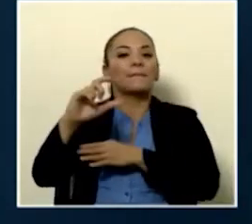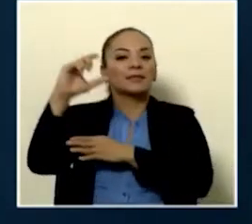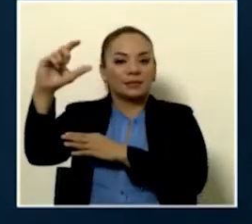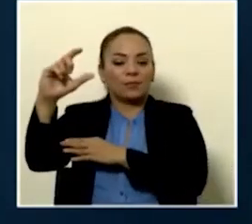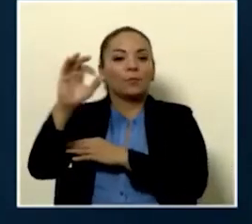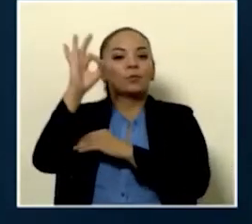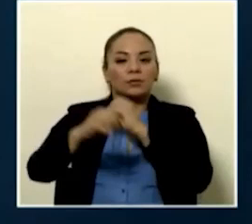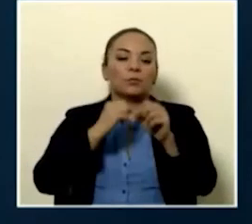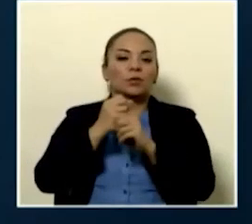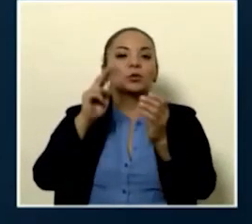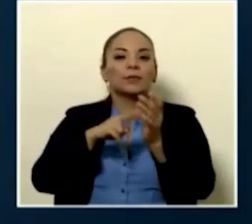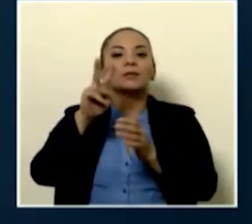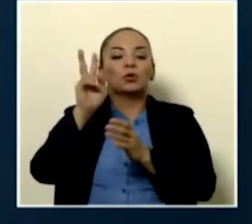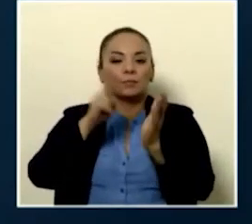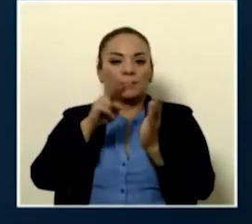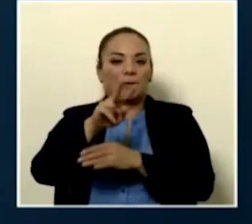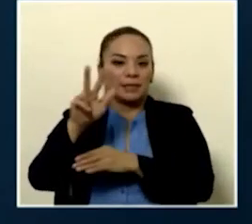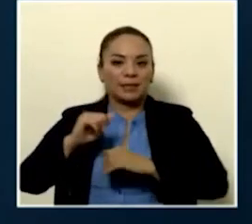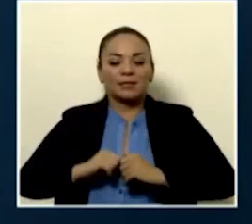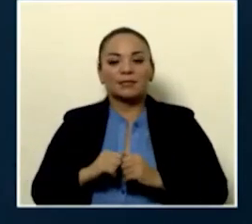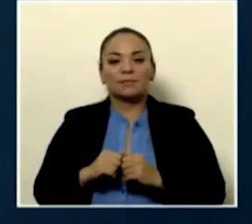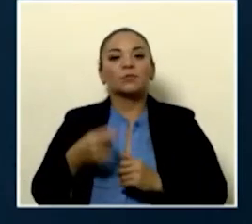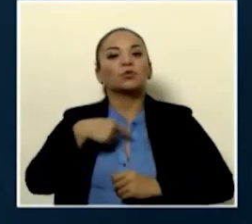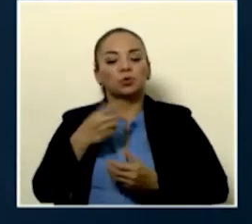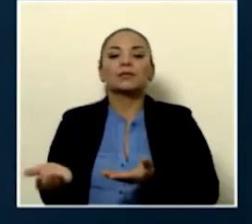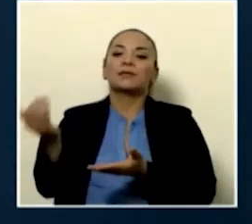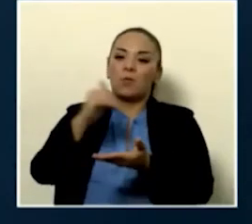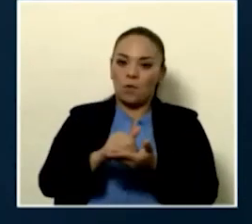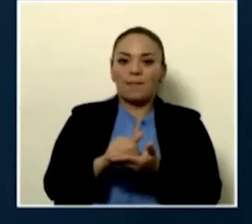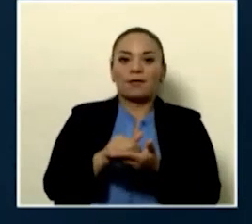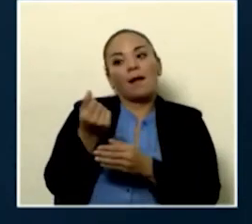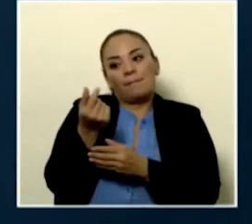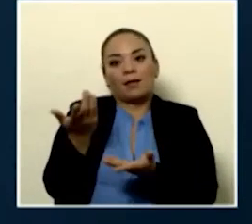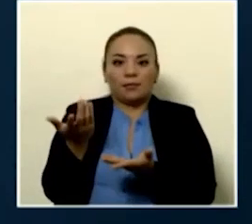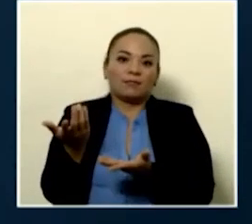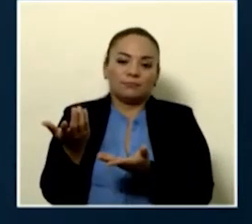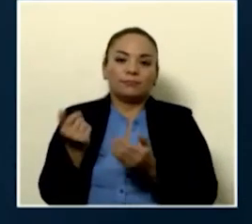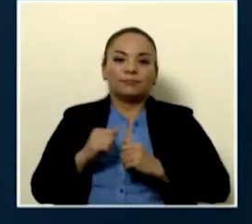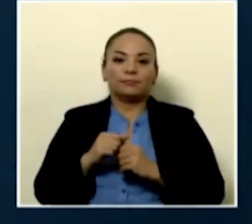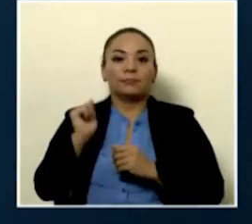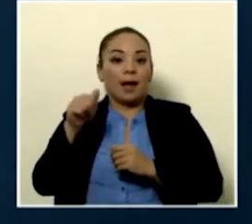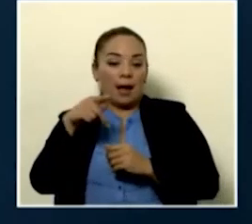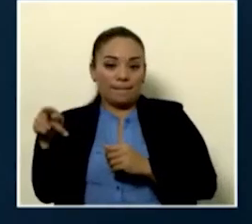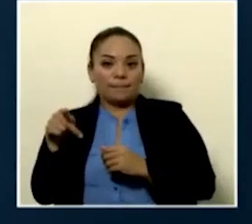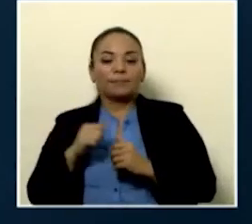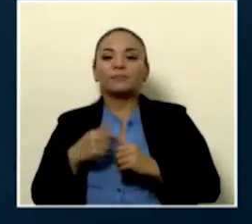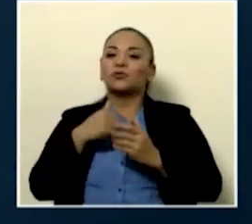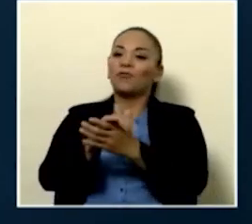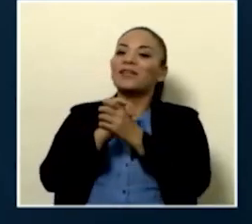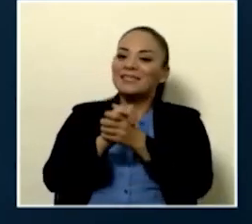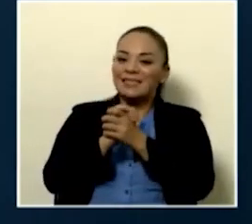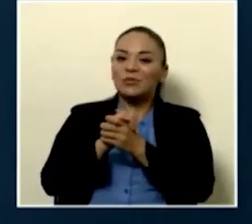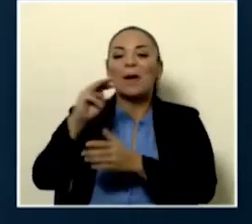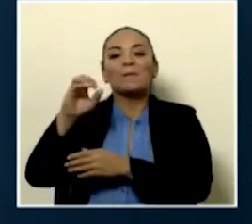para el 2023 y les vamos a devolver la diferencia a través de un app en el que felicito